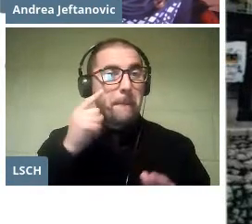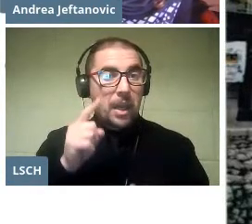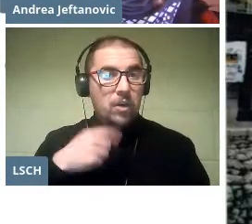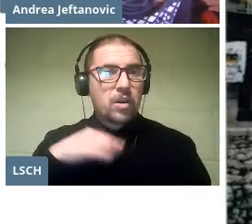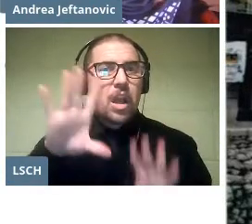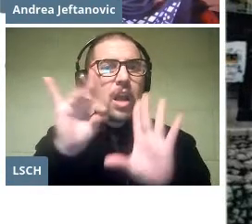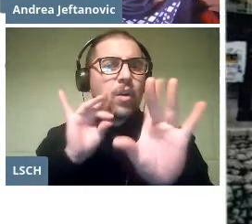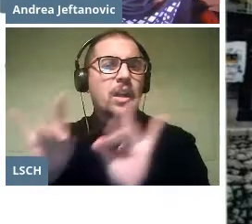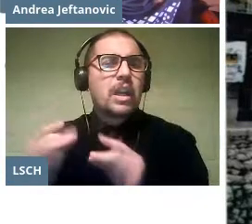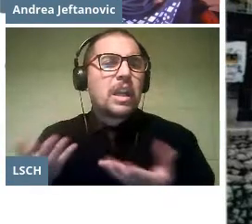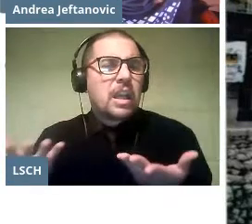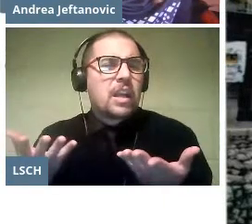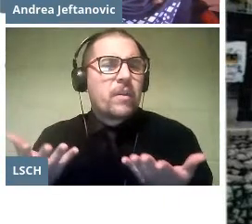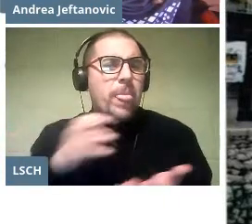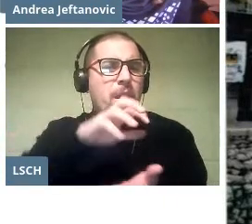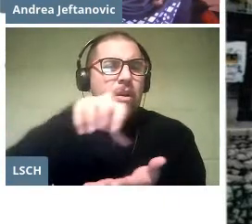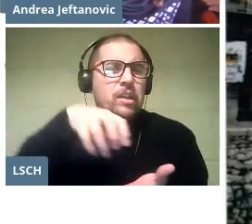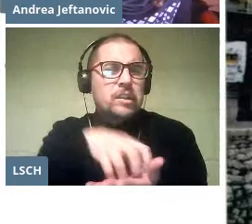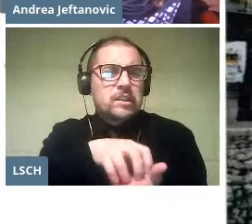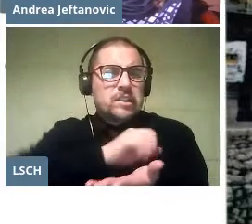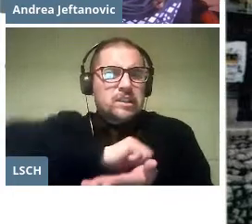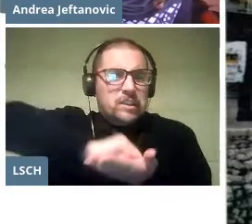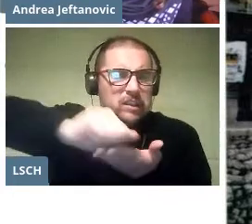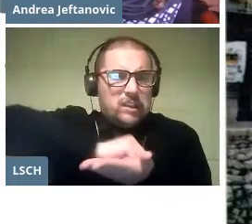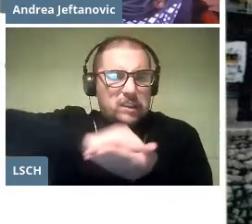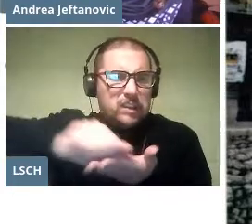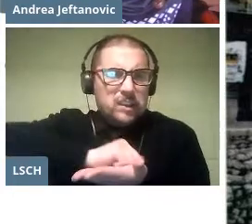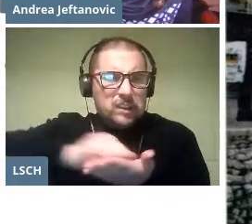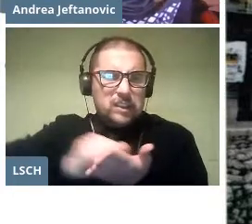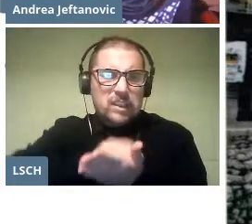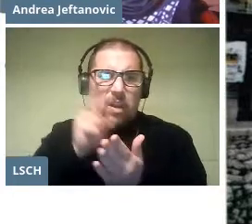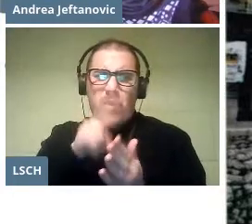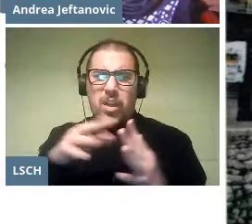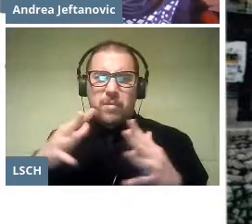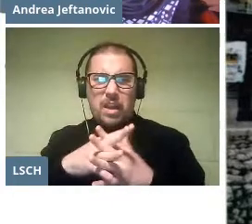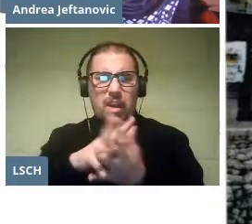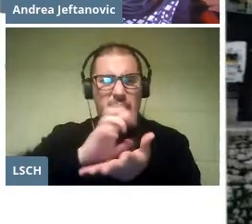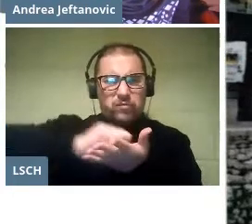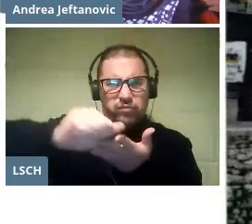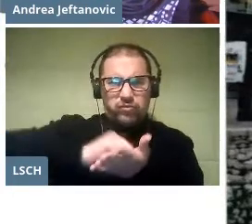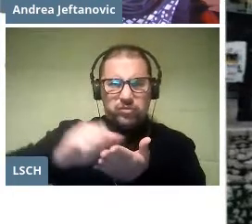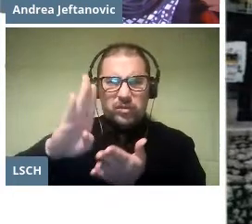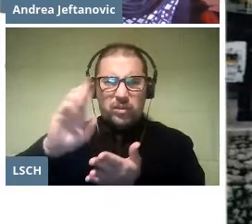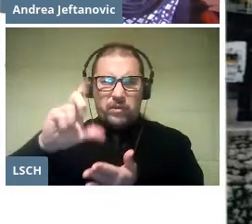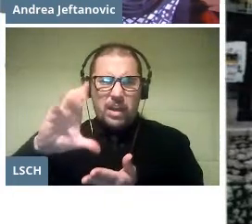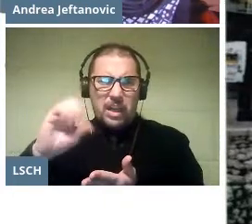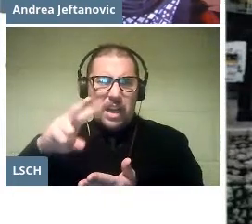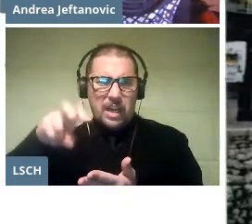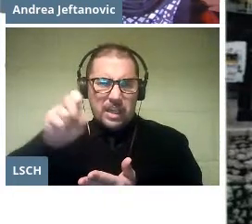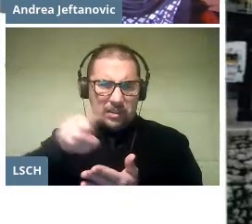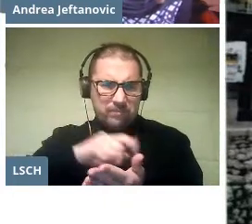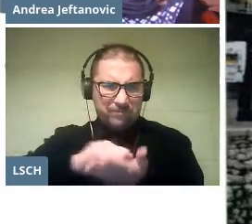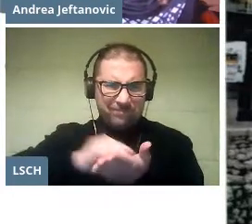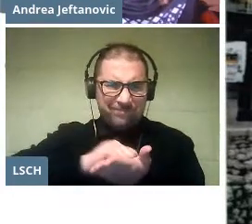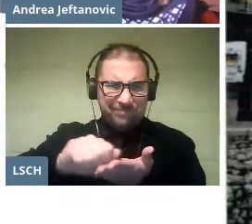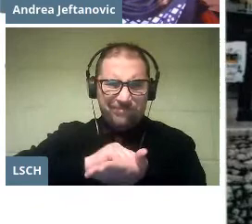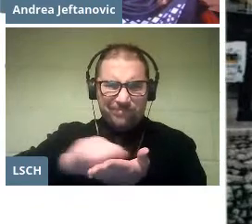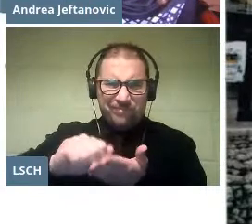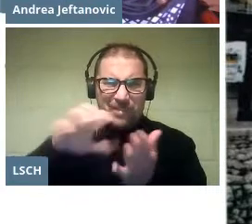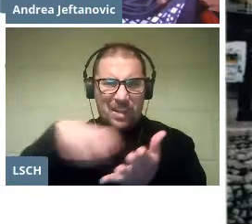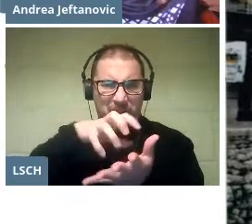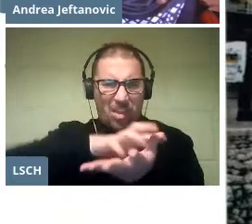encontré fue una ciudad arrasada por la última guerra de los Balcanes. Tuve